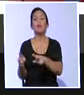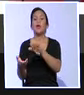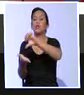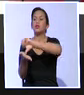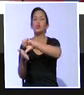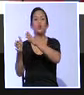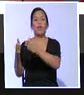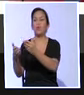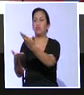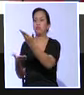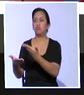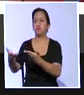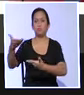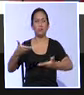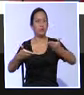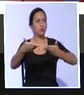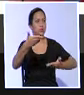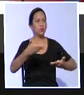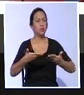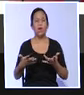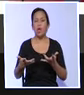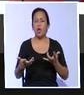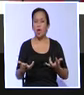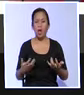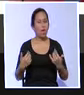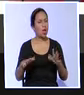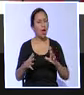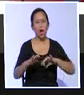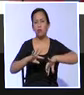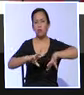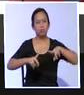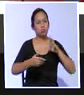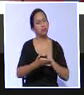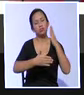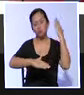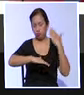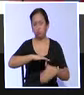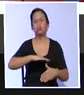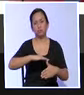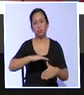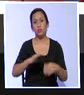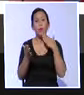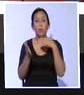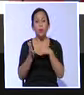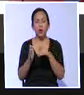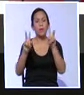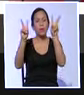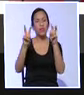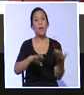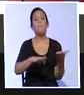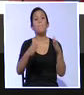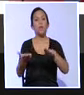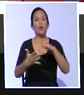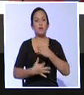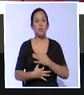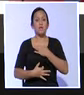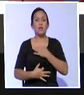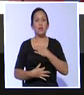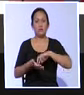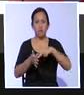todas con el fin de frenar los actos ilícitos las propuestas se incorporan la figura de la muerte civil la tipificación de la